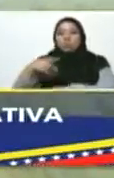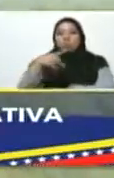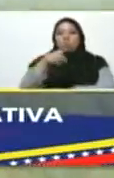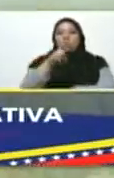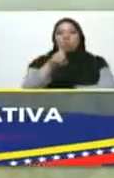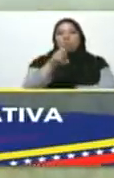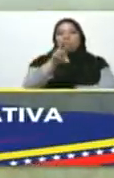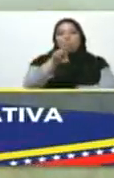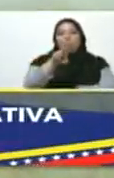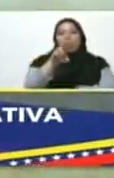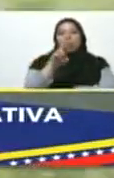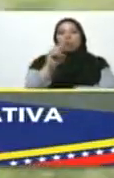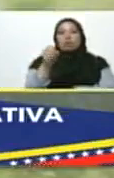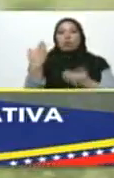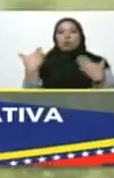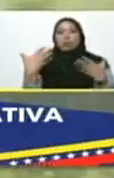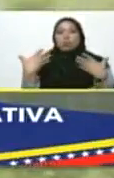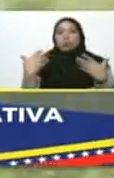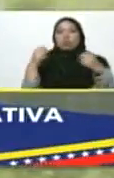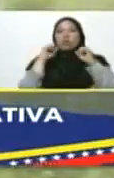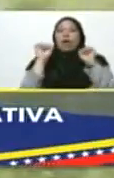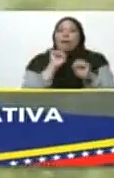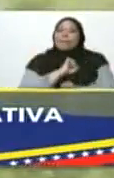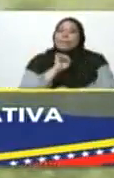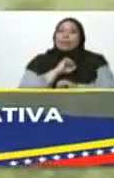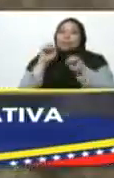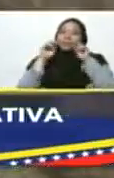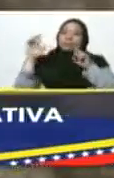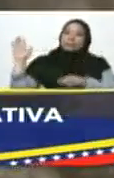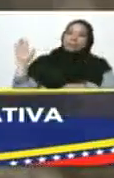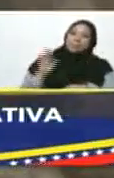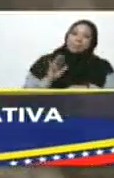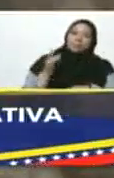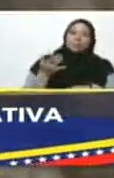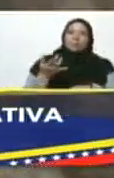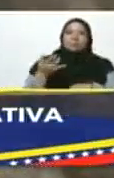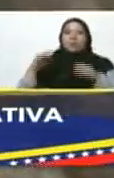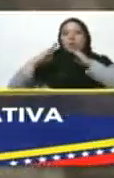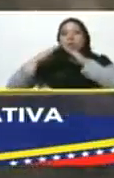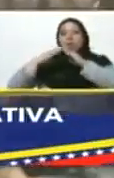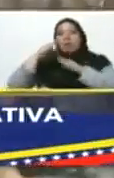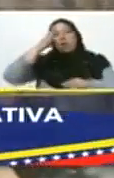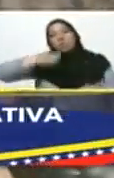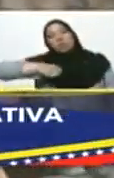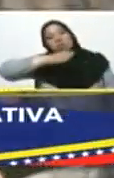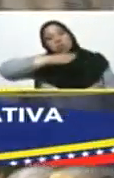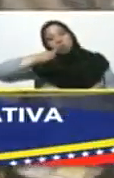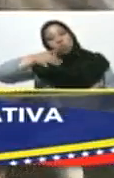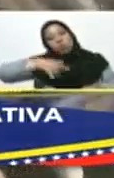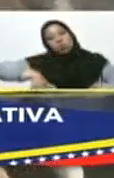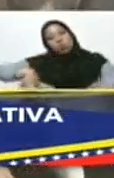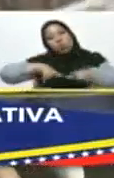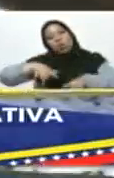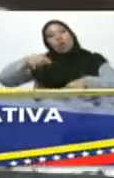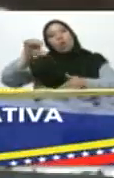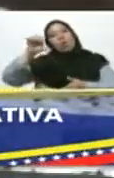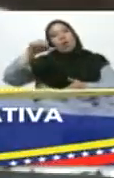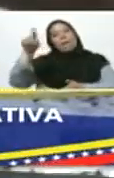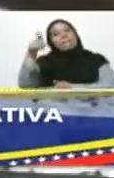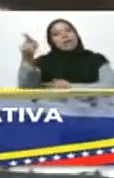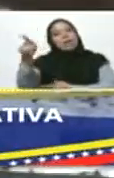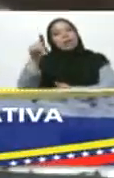Su valor da miedo. Y aquí nos vinimos a la Hacienda La Bendición. Esta está ubicada en la